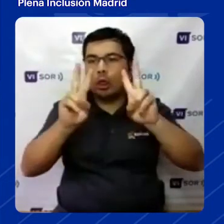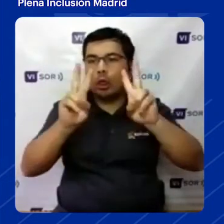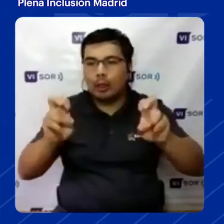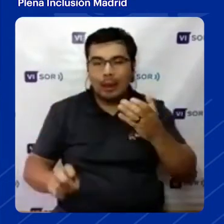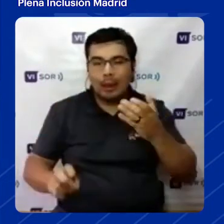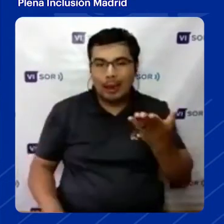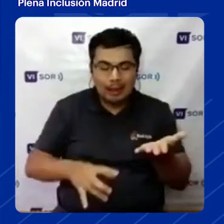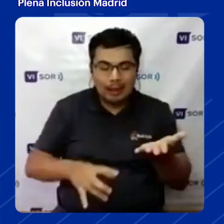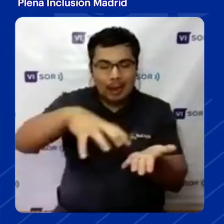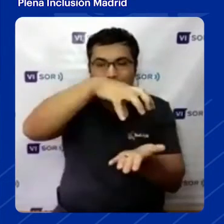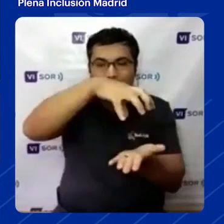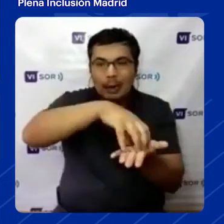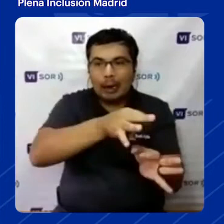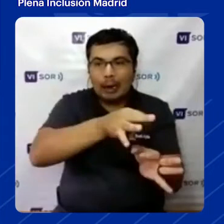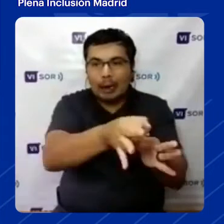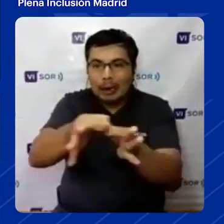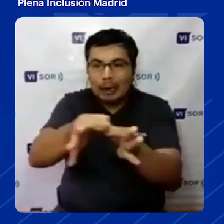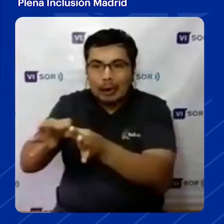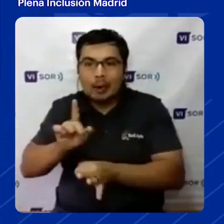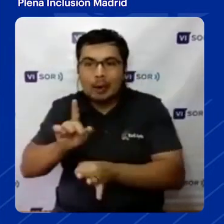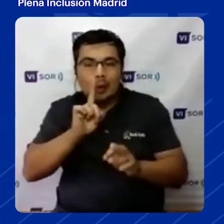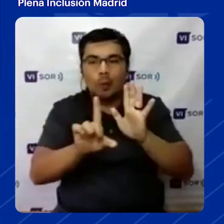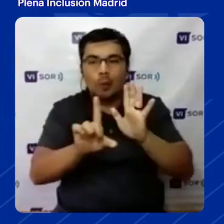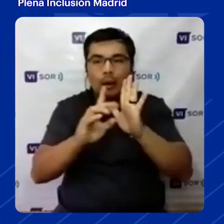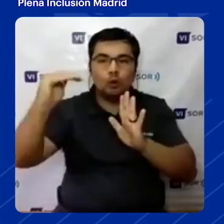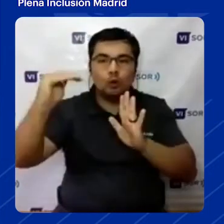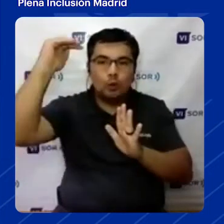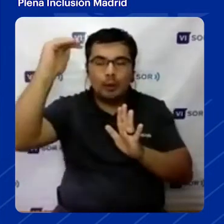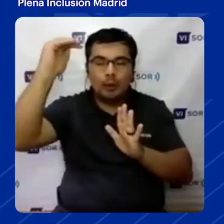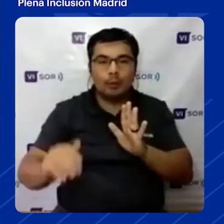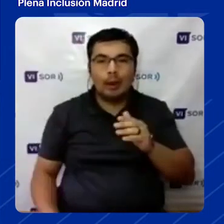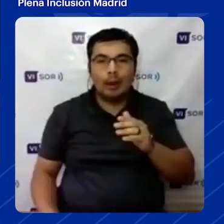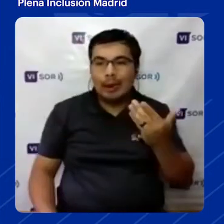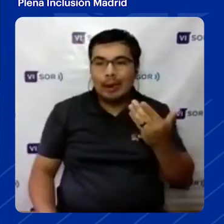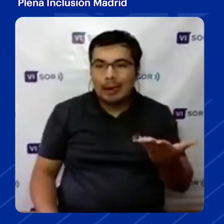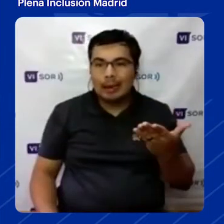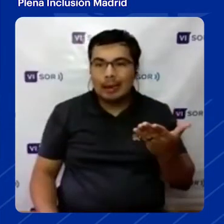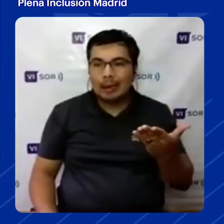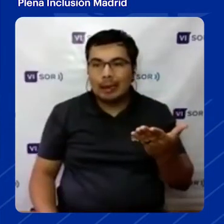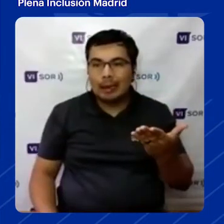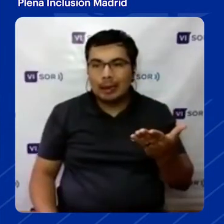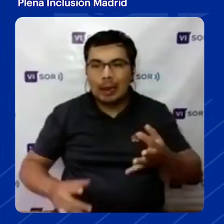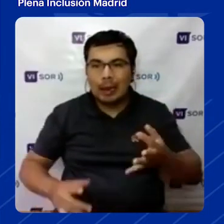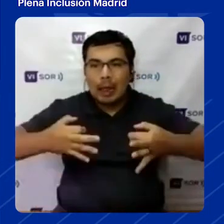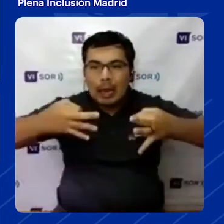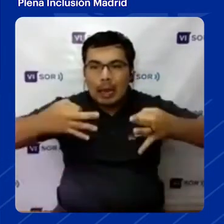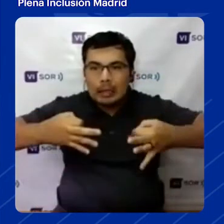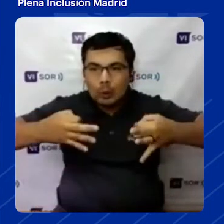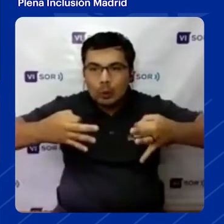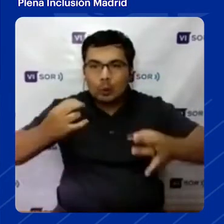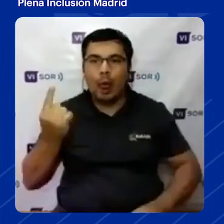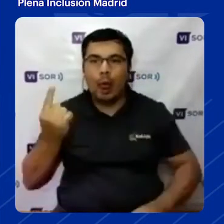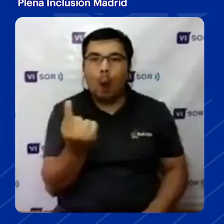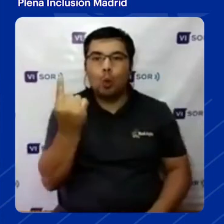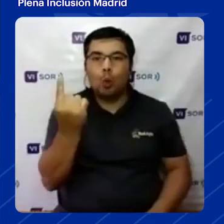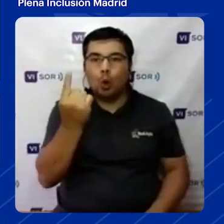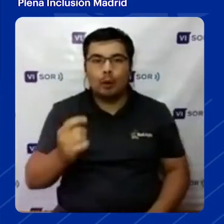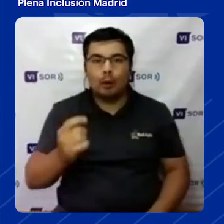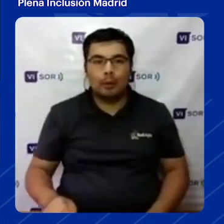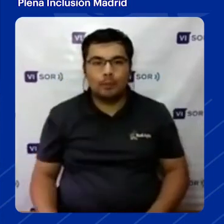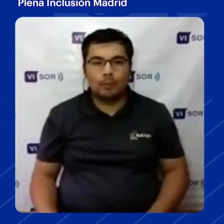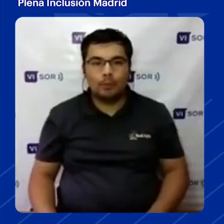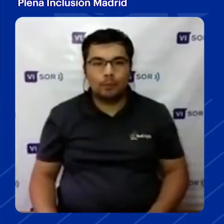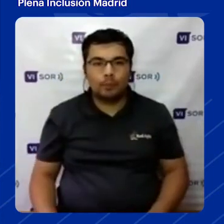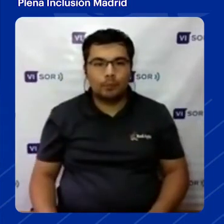autónomas, tienen una ley suprema que es el Estatuto de Autonomía. Bueno, pues fíjense estos dos artículos.